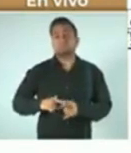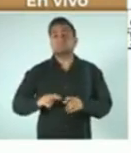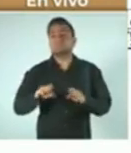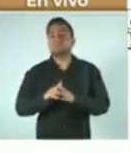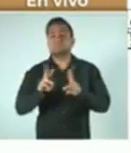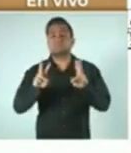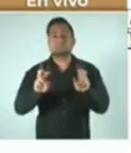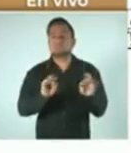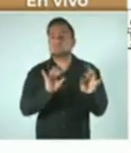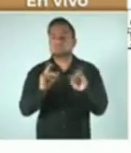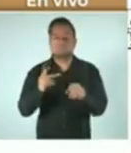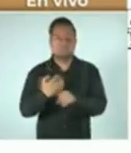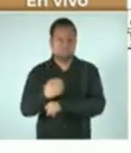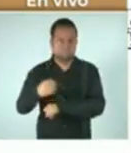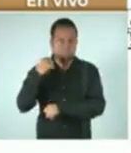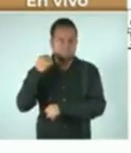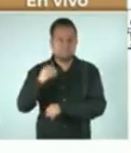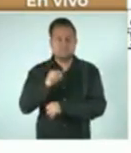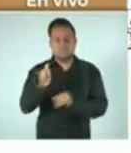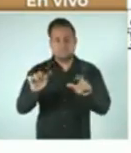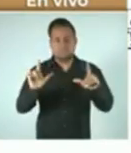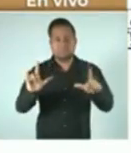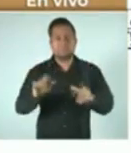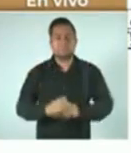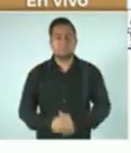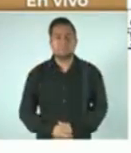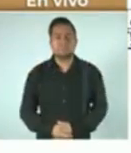de delitos en Oaxaca. Adelante, por favor.